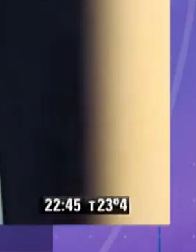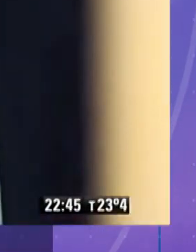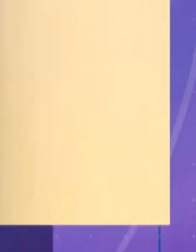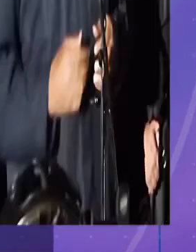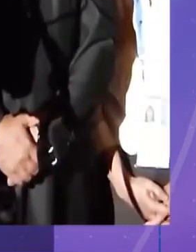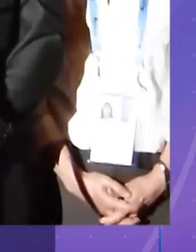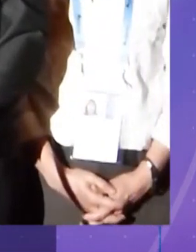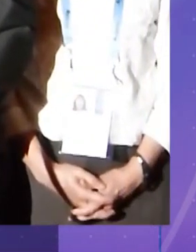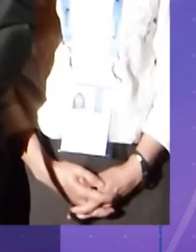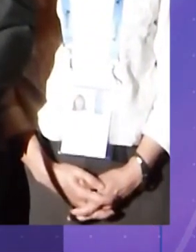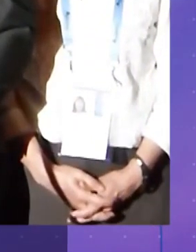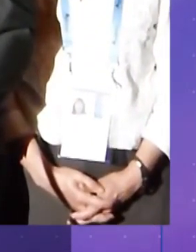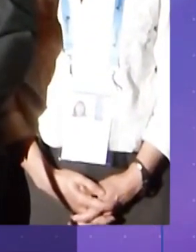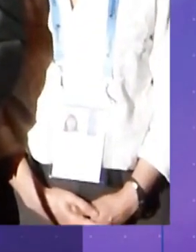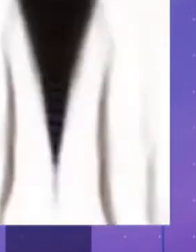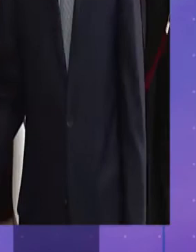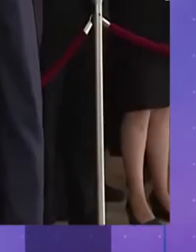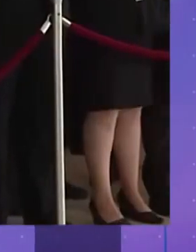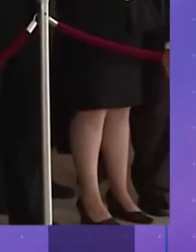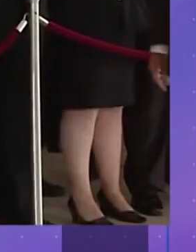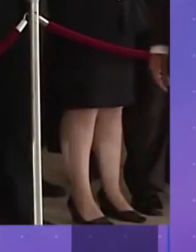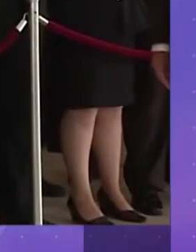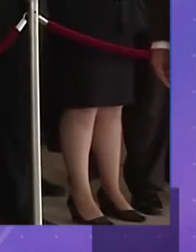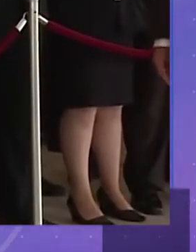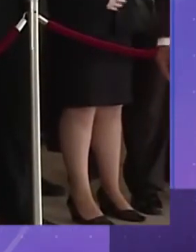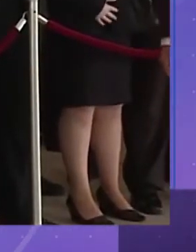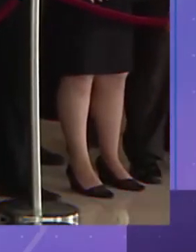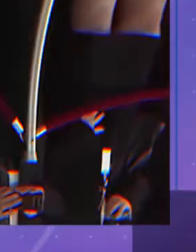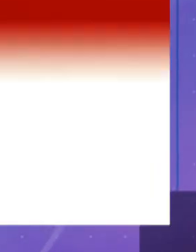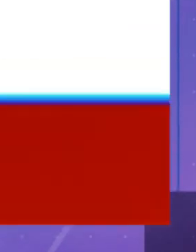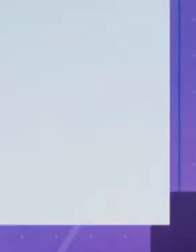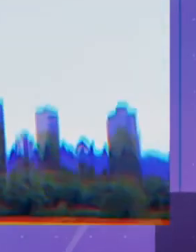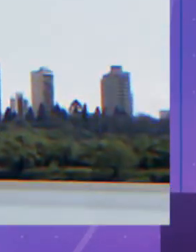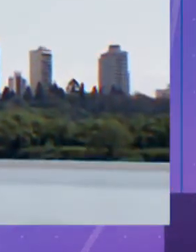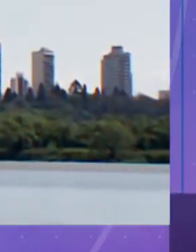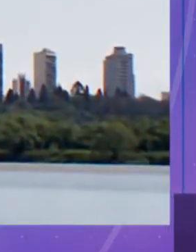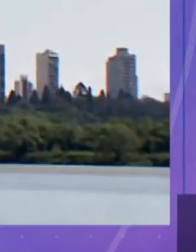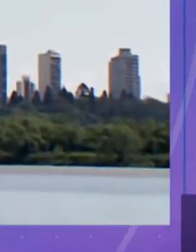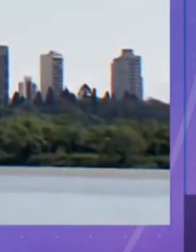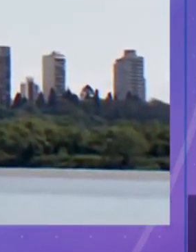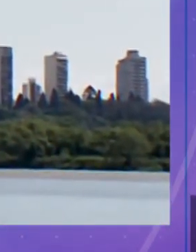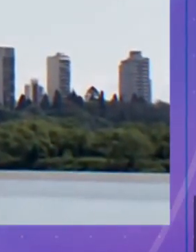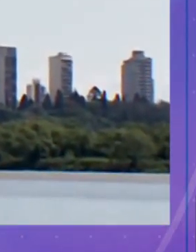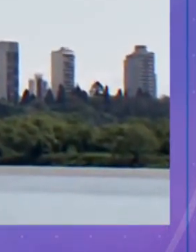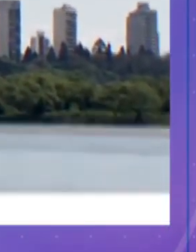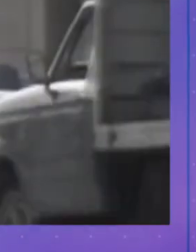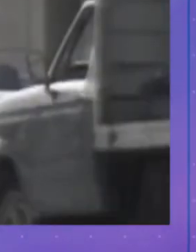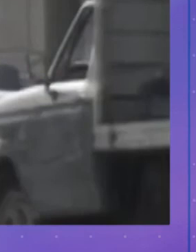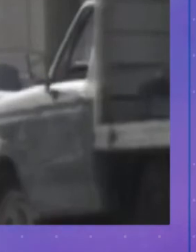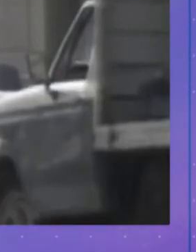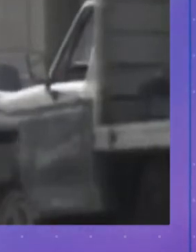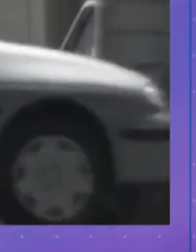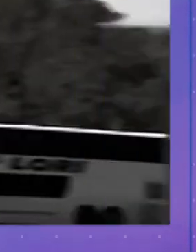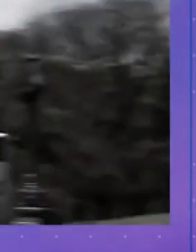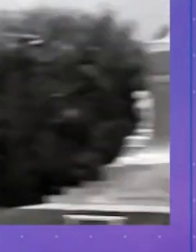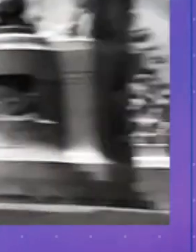del Mercosur y los documentos firmados por los presidentes que de ellas surgieron. Año 2014. La cumbre de Paraná se firmaron